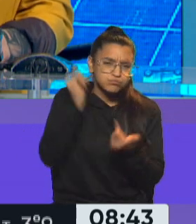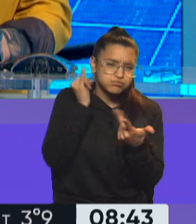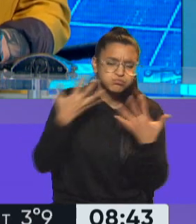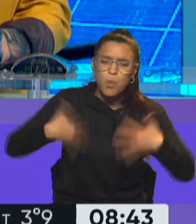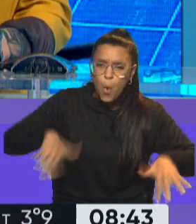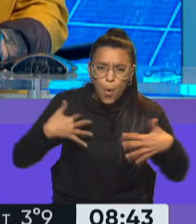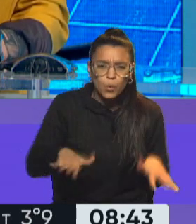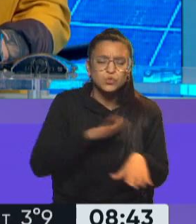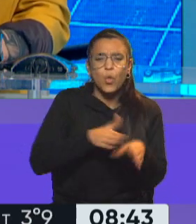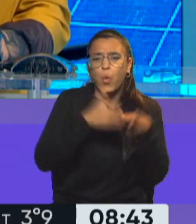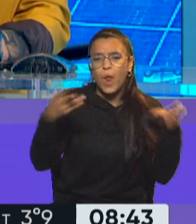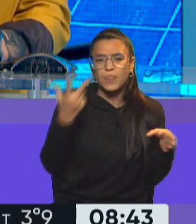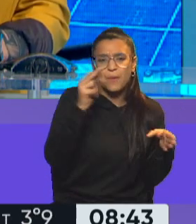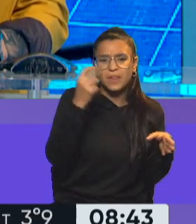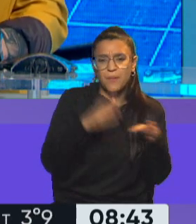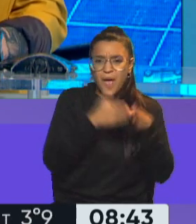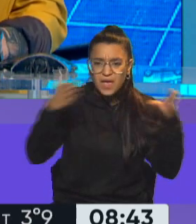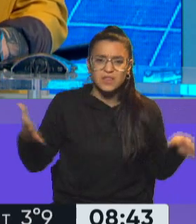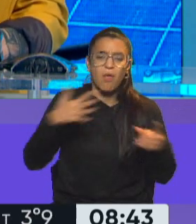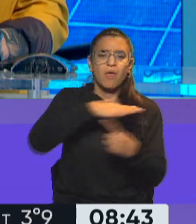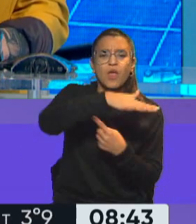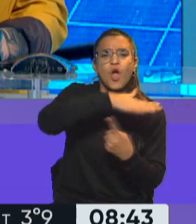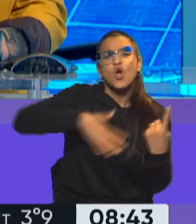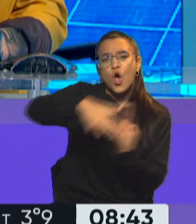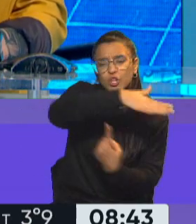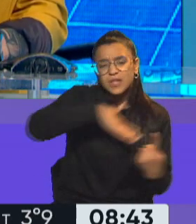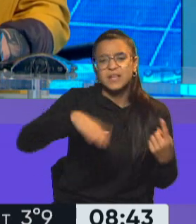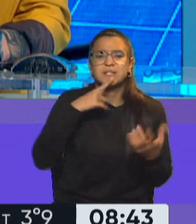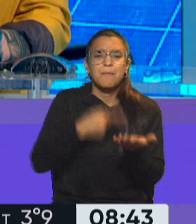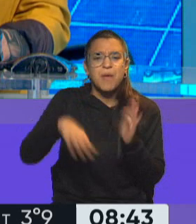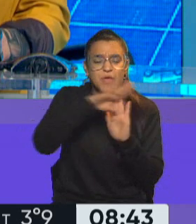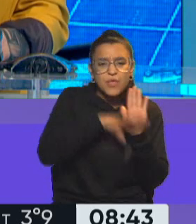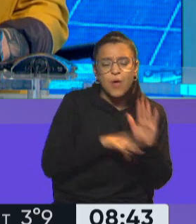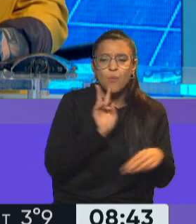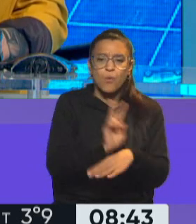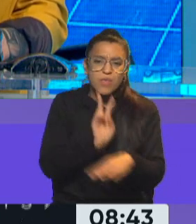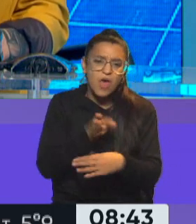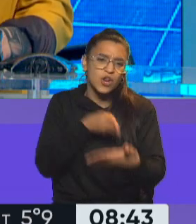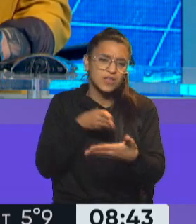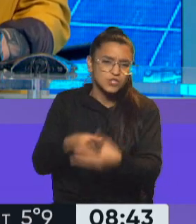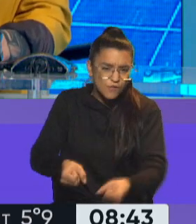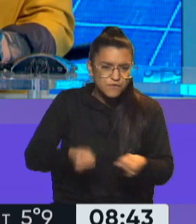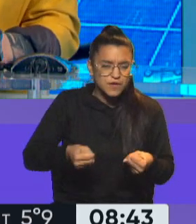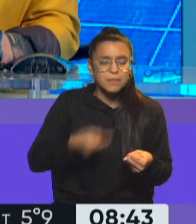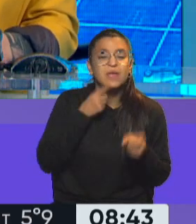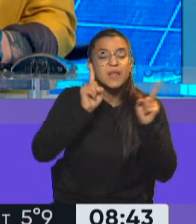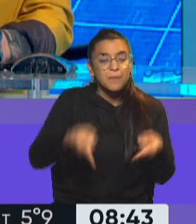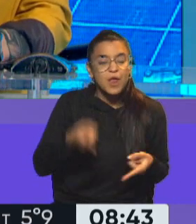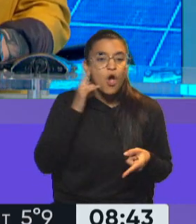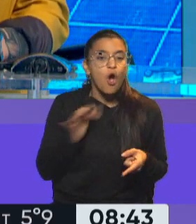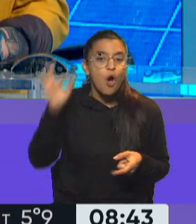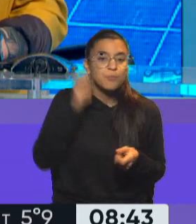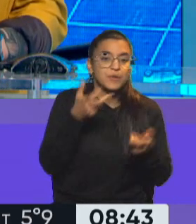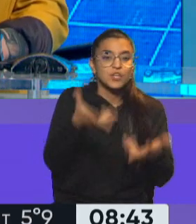durante el 2020, sobre todo en el contexto de las medidas de cuidado y de las restricciones más firmes, y también opinaba sobre